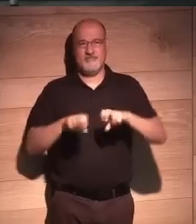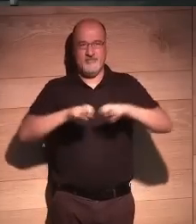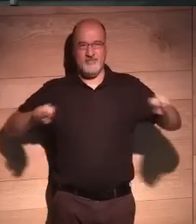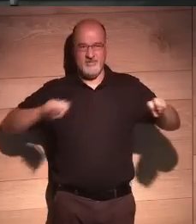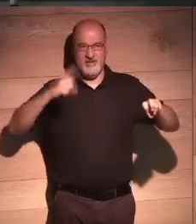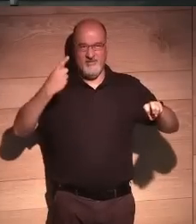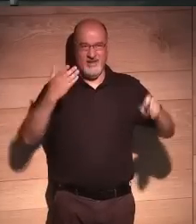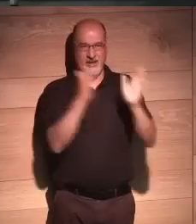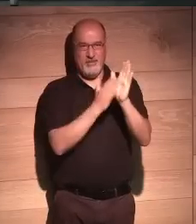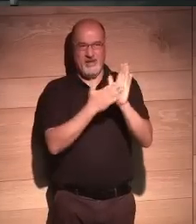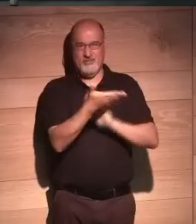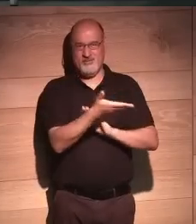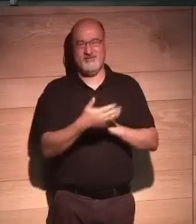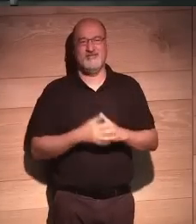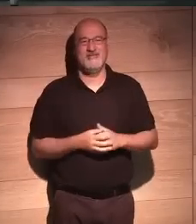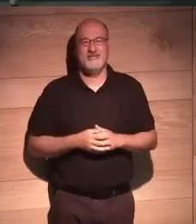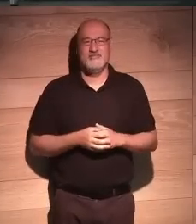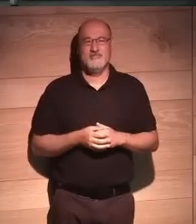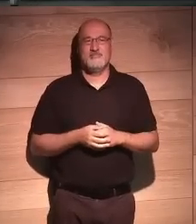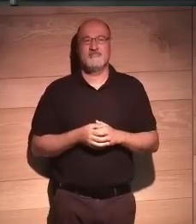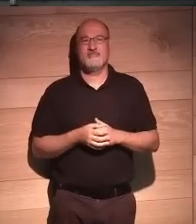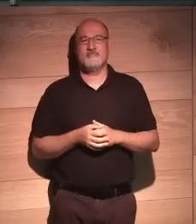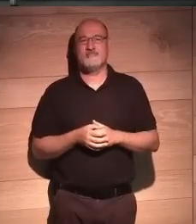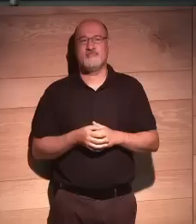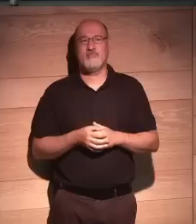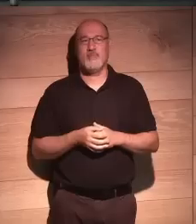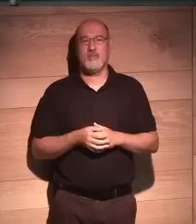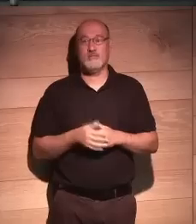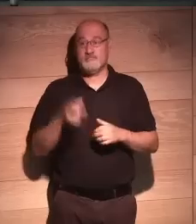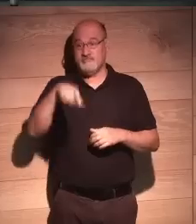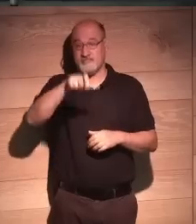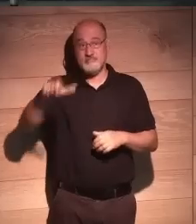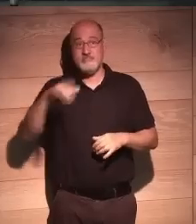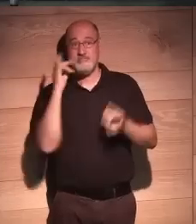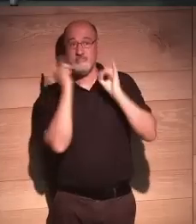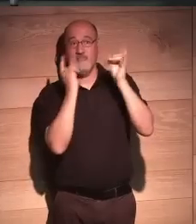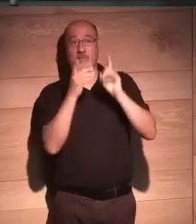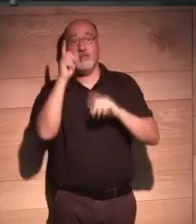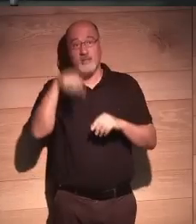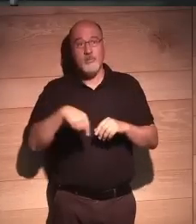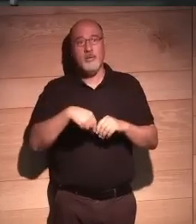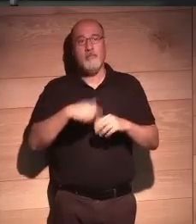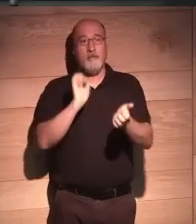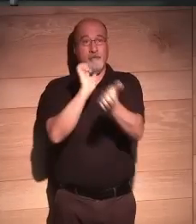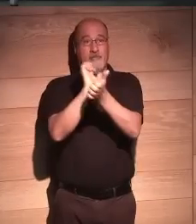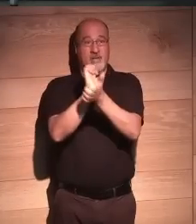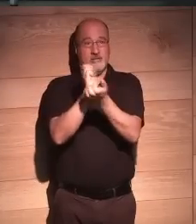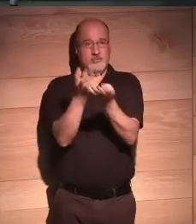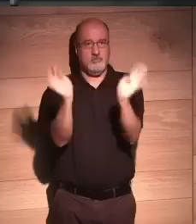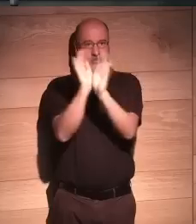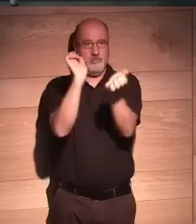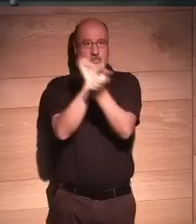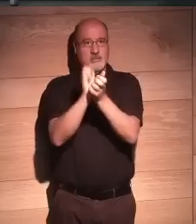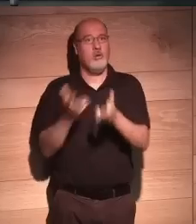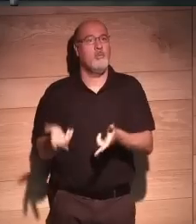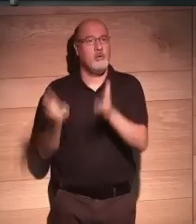¿no? Aplauso para la primera fila. Bueno, y entonces empezaron a llamar presos que habían salido de permiso y que no pensaban volver, denunciando